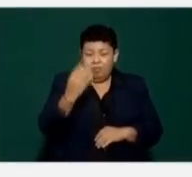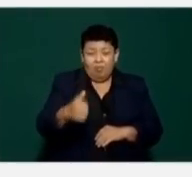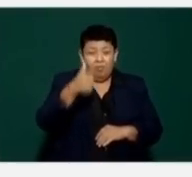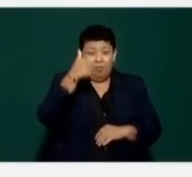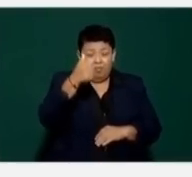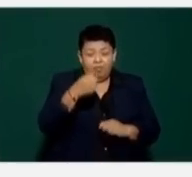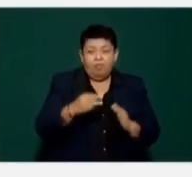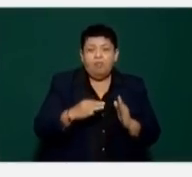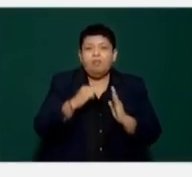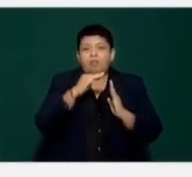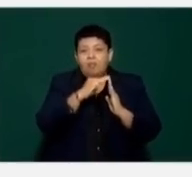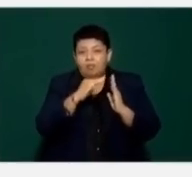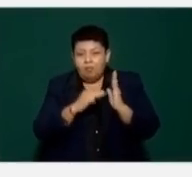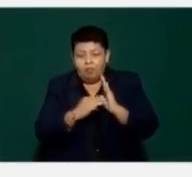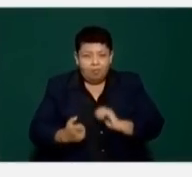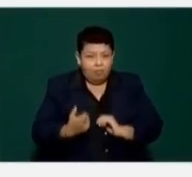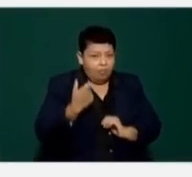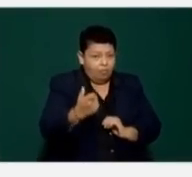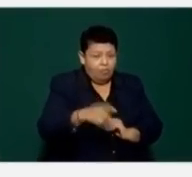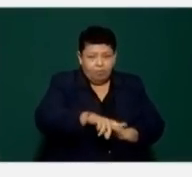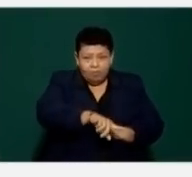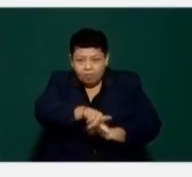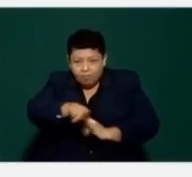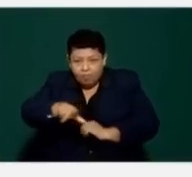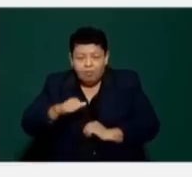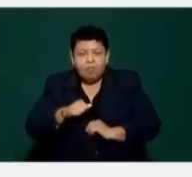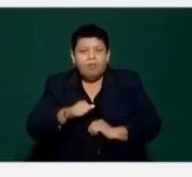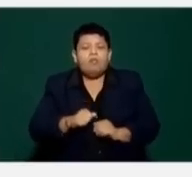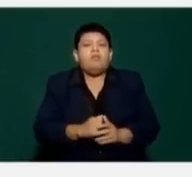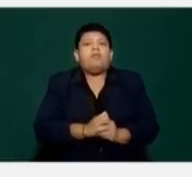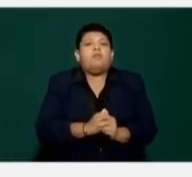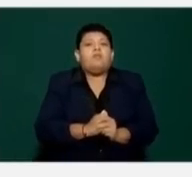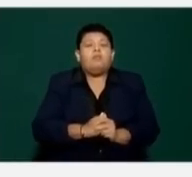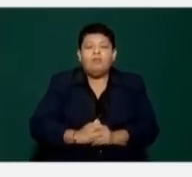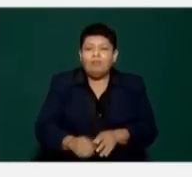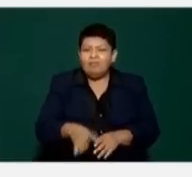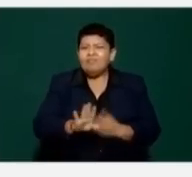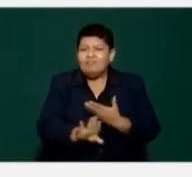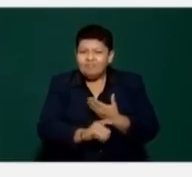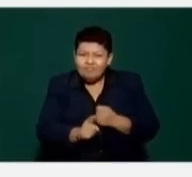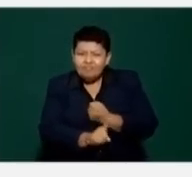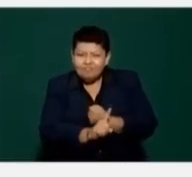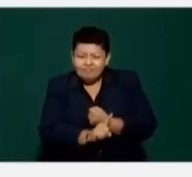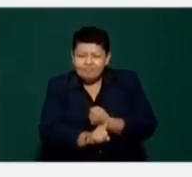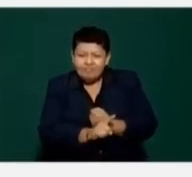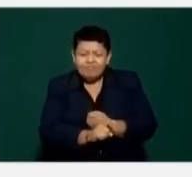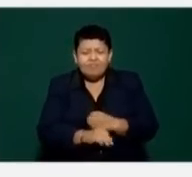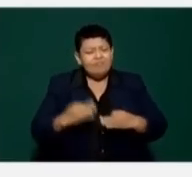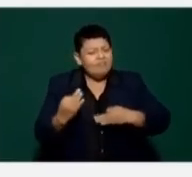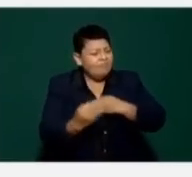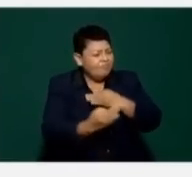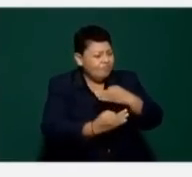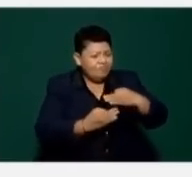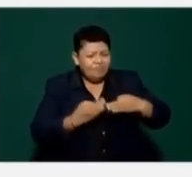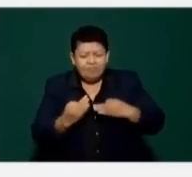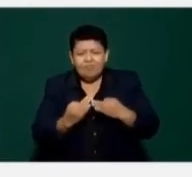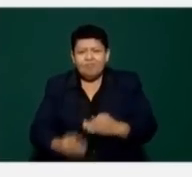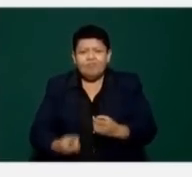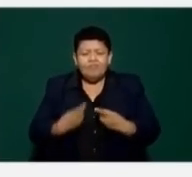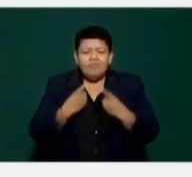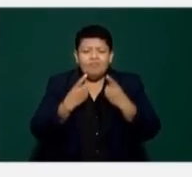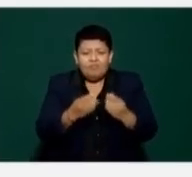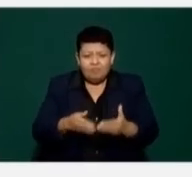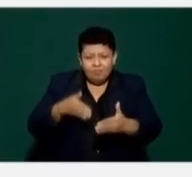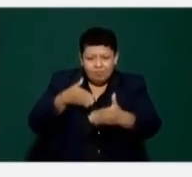de pesos. Y luego de ahí vamos, lo que ahorita se nos ha dificultado un poco, porque todo mundo nos ofrece las barreras, todo